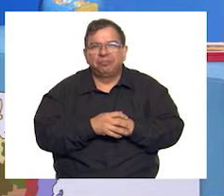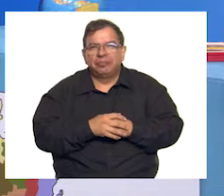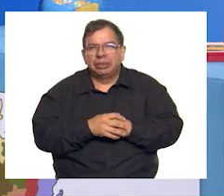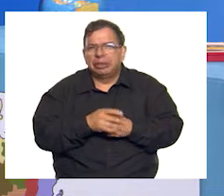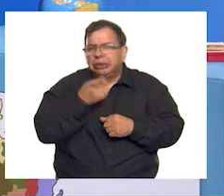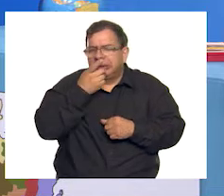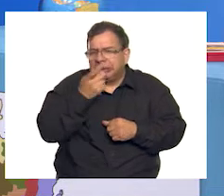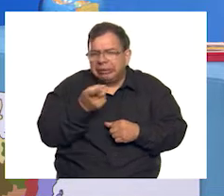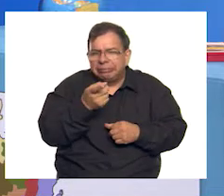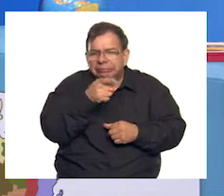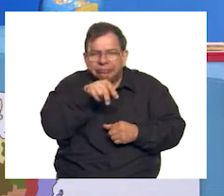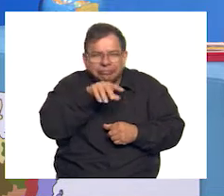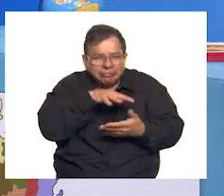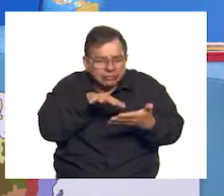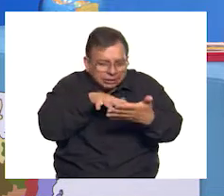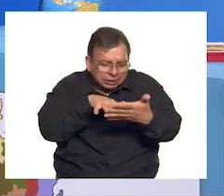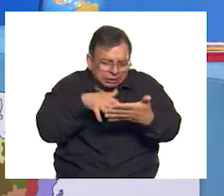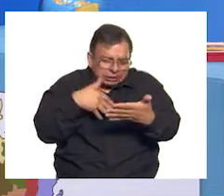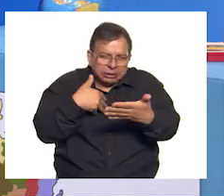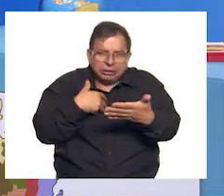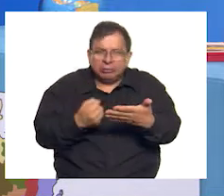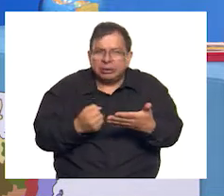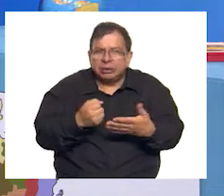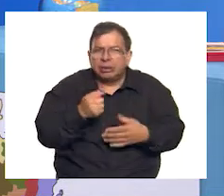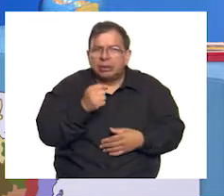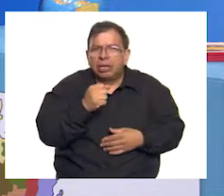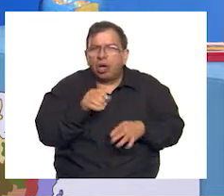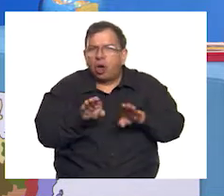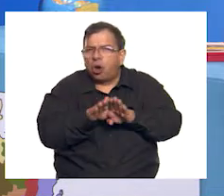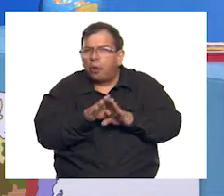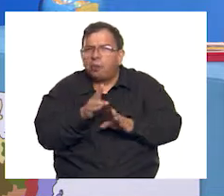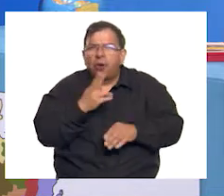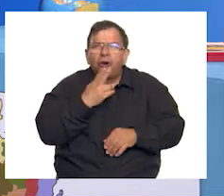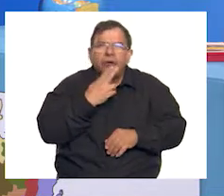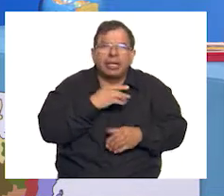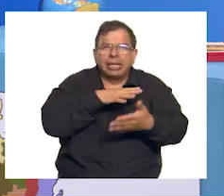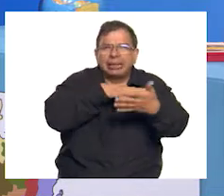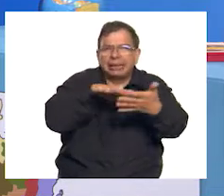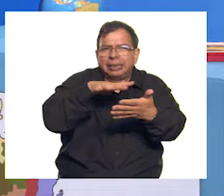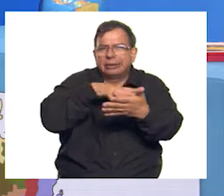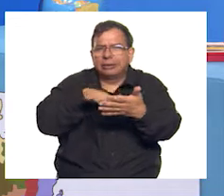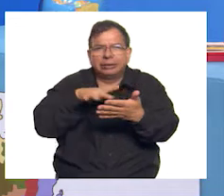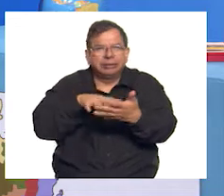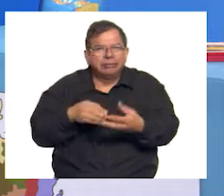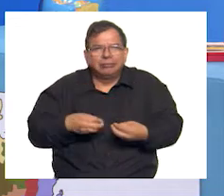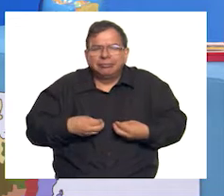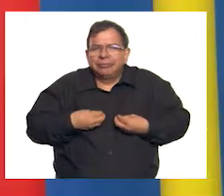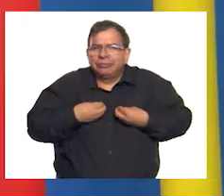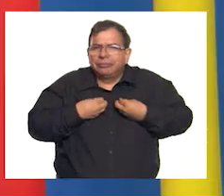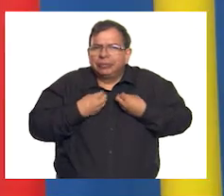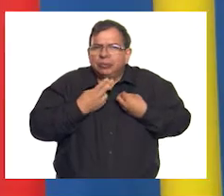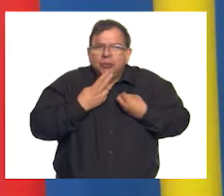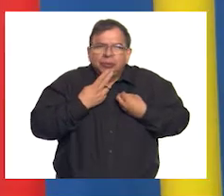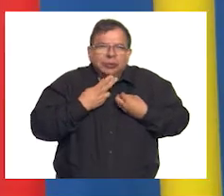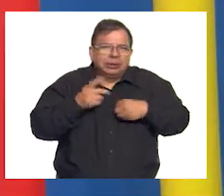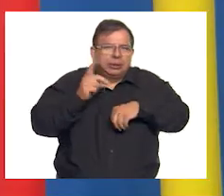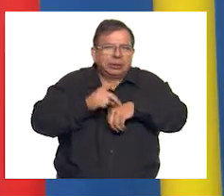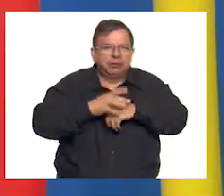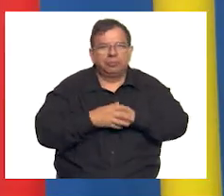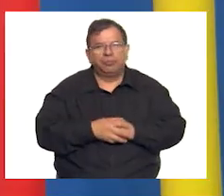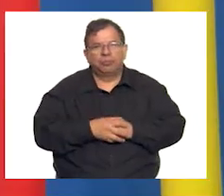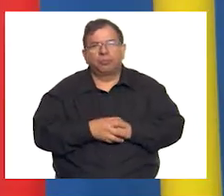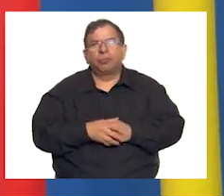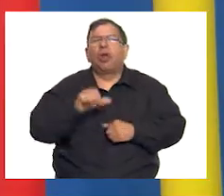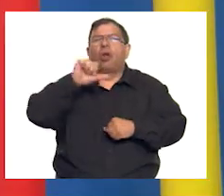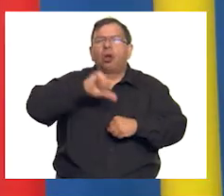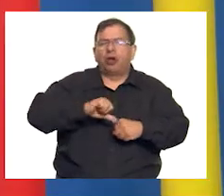que dices, comprendan cada vez más cómo pueden utilizar todos estos textos en su vida diaria. ¿Y qué haremos hoy para concluir